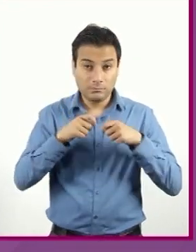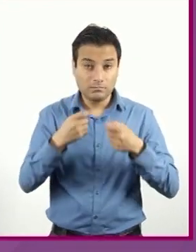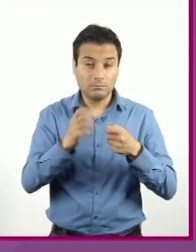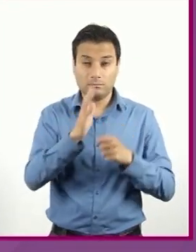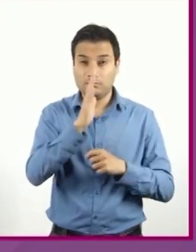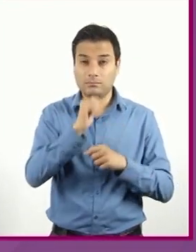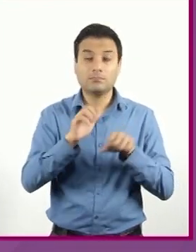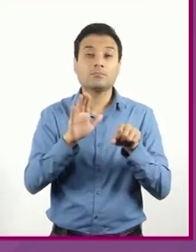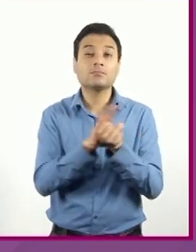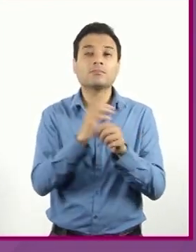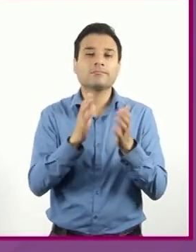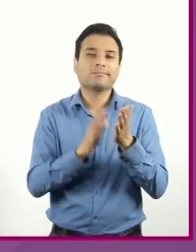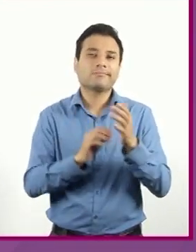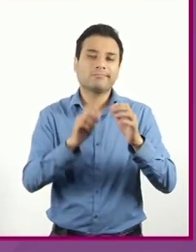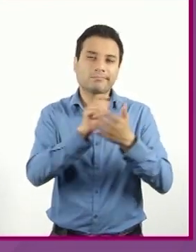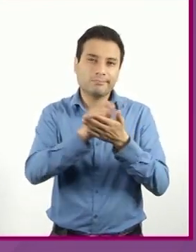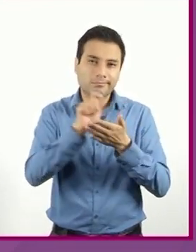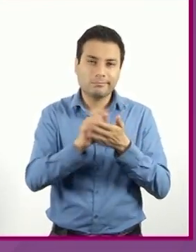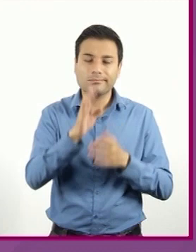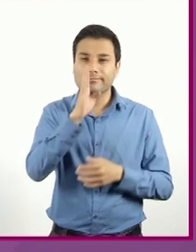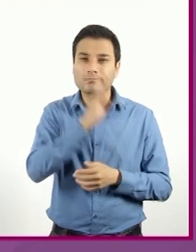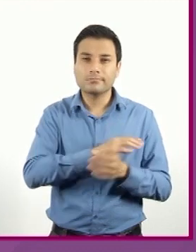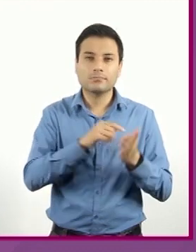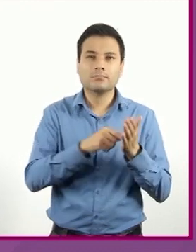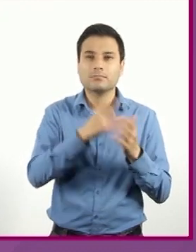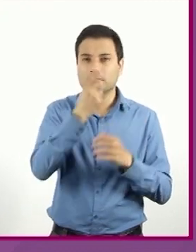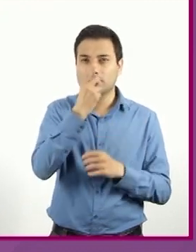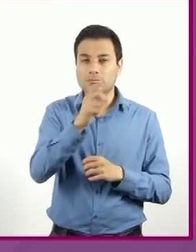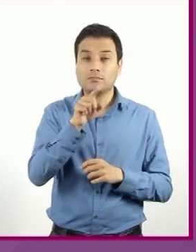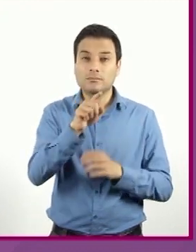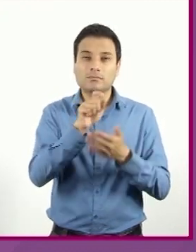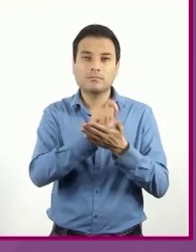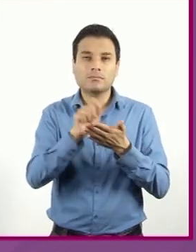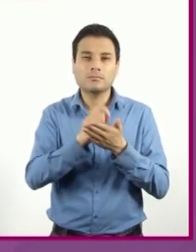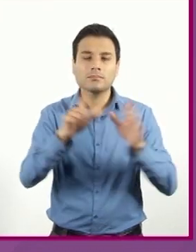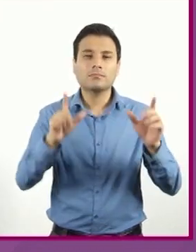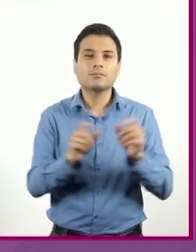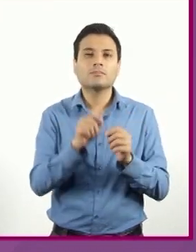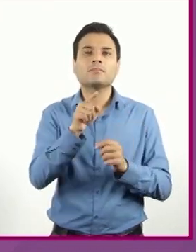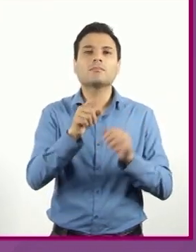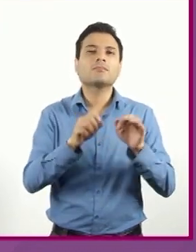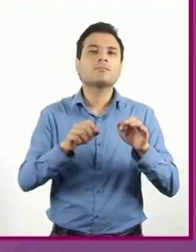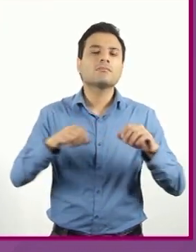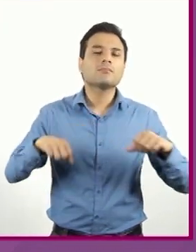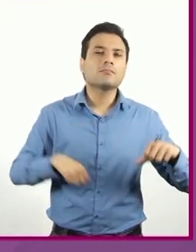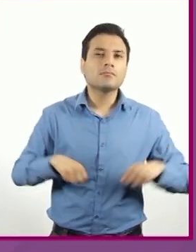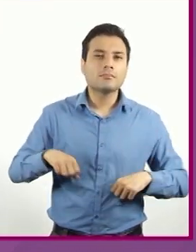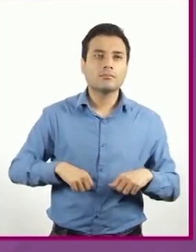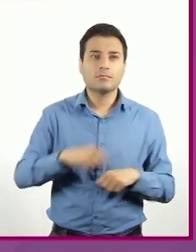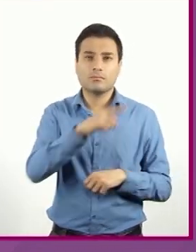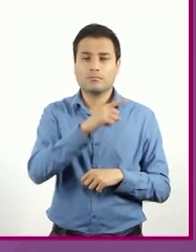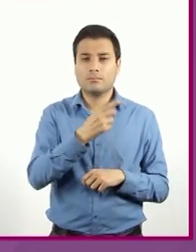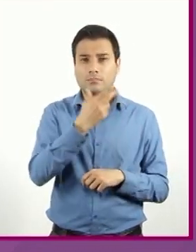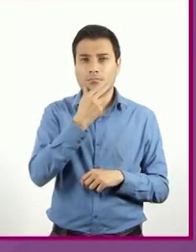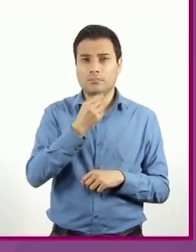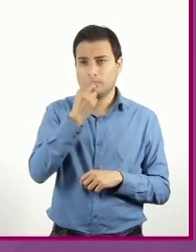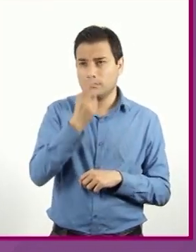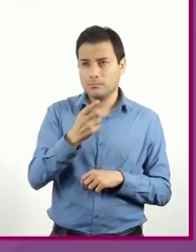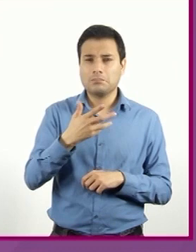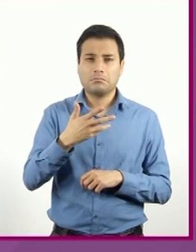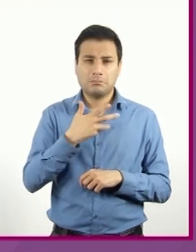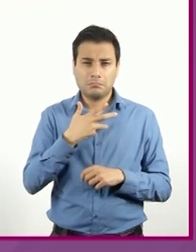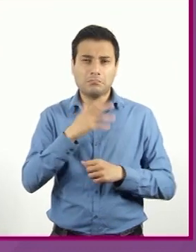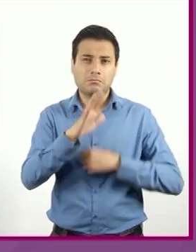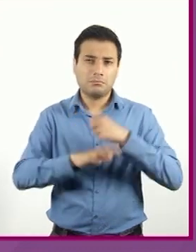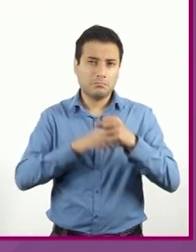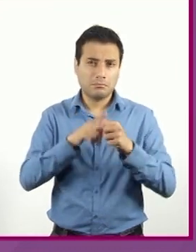porque llenó mal el formulario. En la parte que dice, describa brevemente sus actividades, nada más anotó, tengo ganado